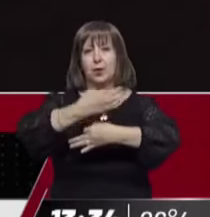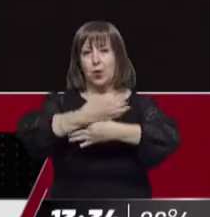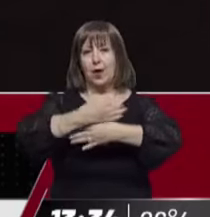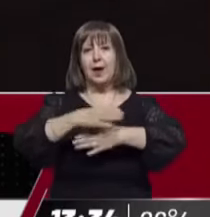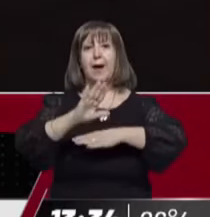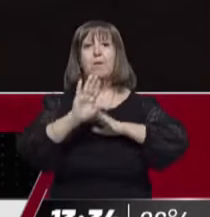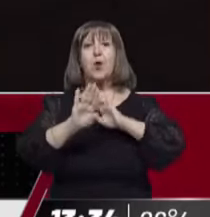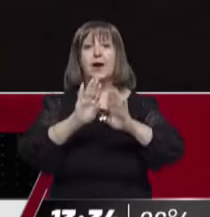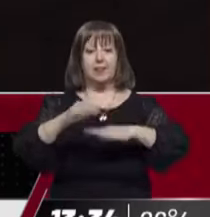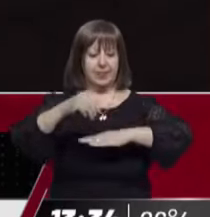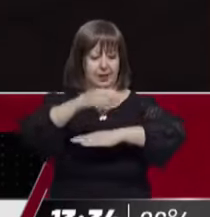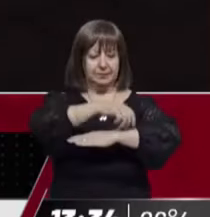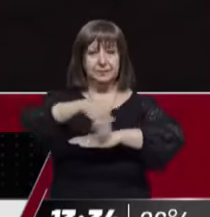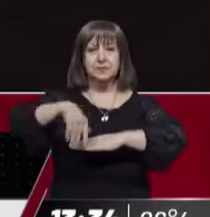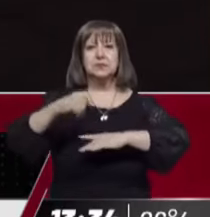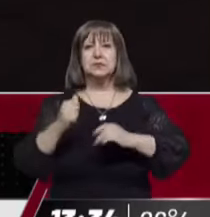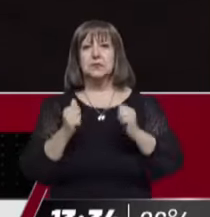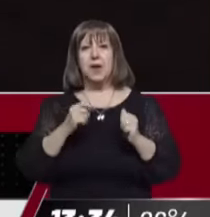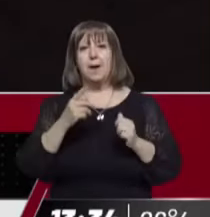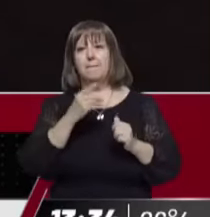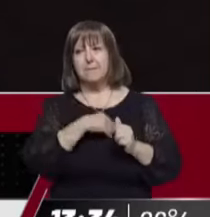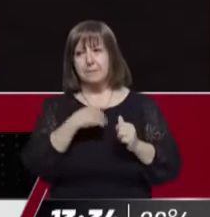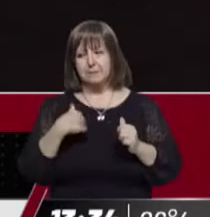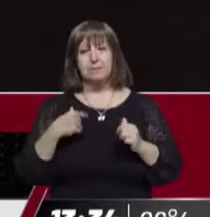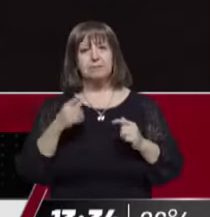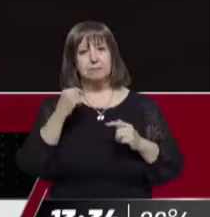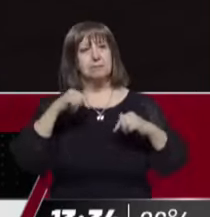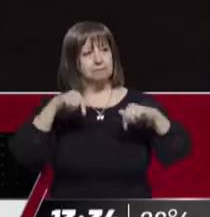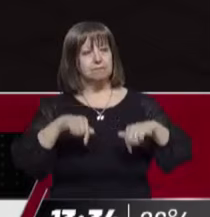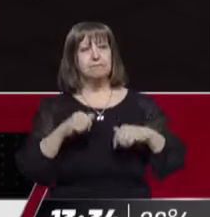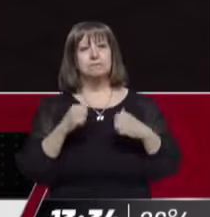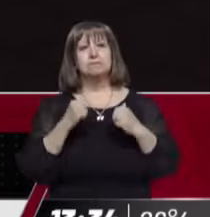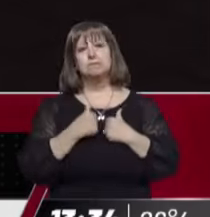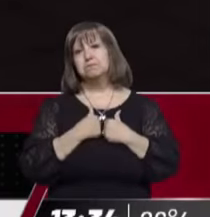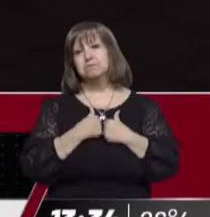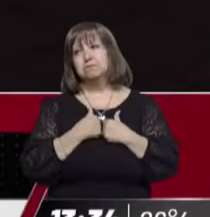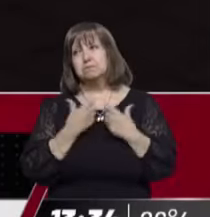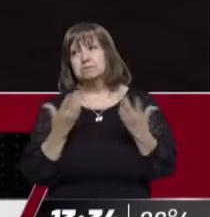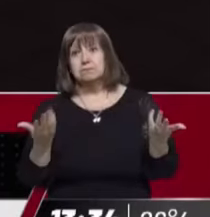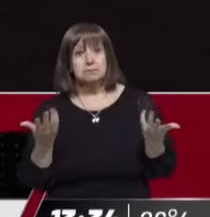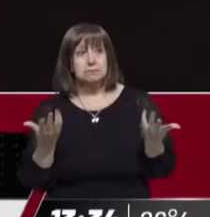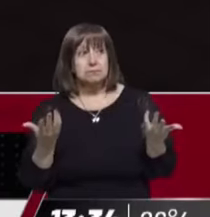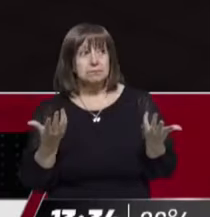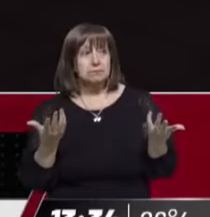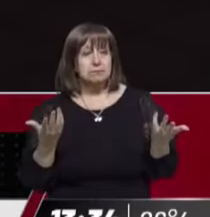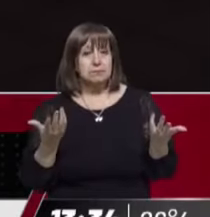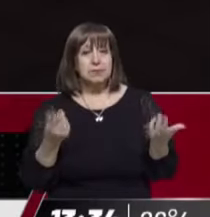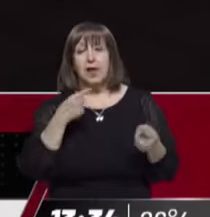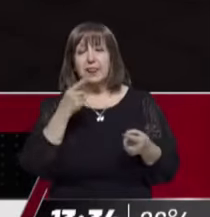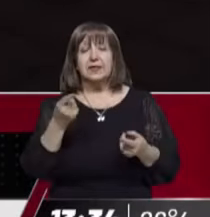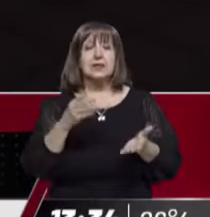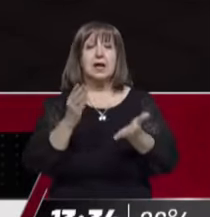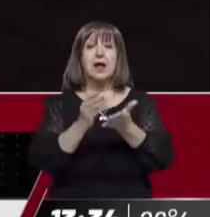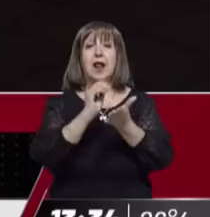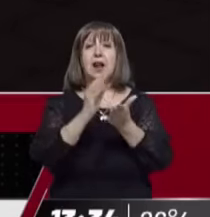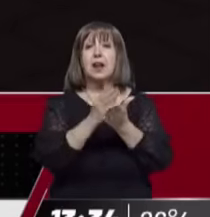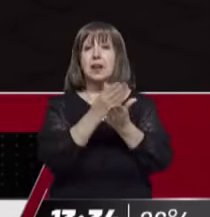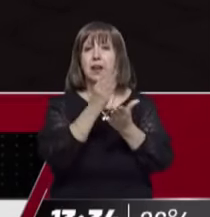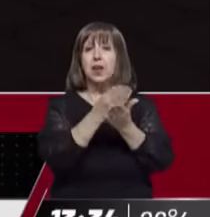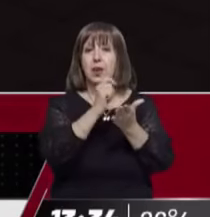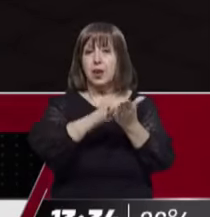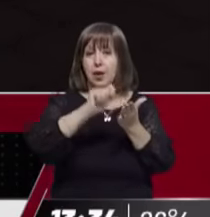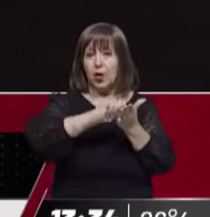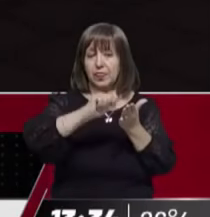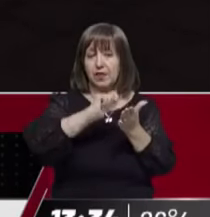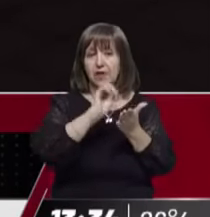cuaderno de comunicaciones para ver qué medidas van a tomar, pero no. ¿Alcanza, por ejemplo, esta mañana